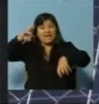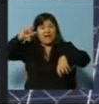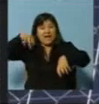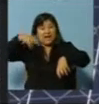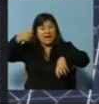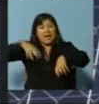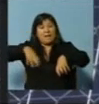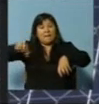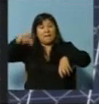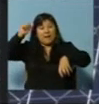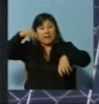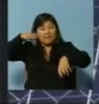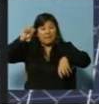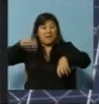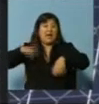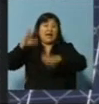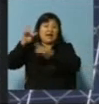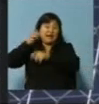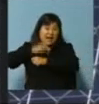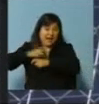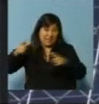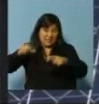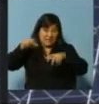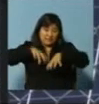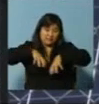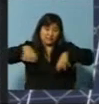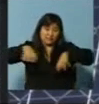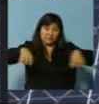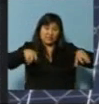proyecto